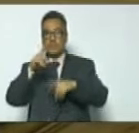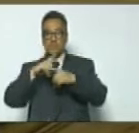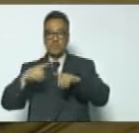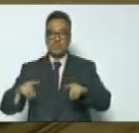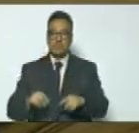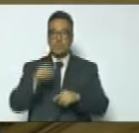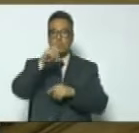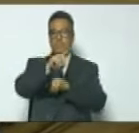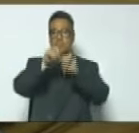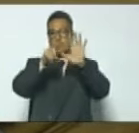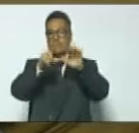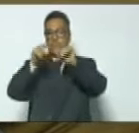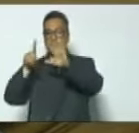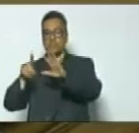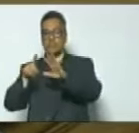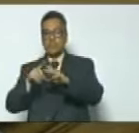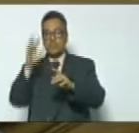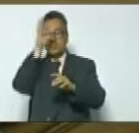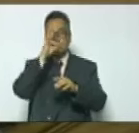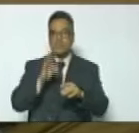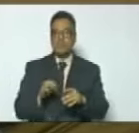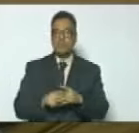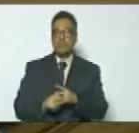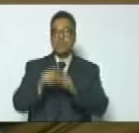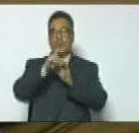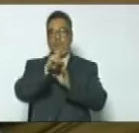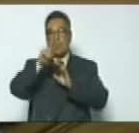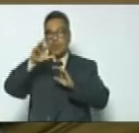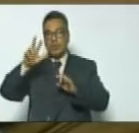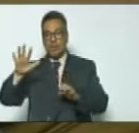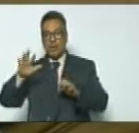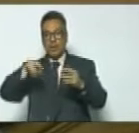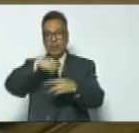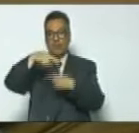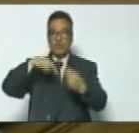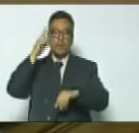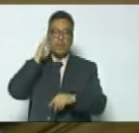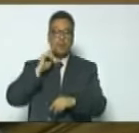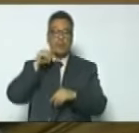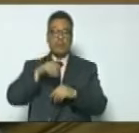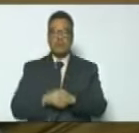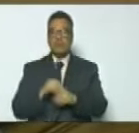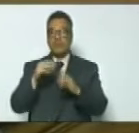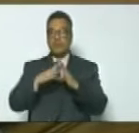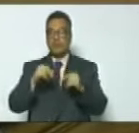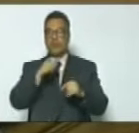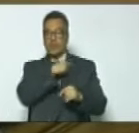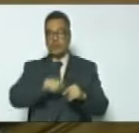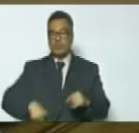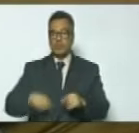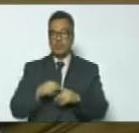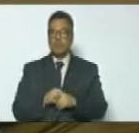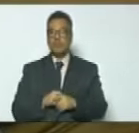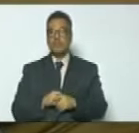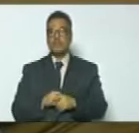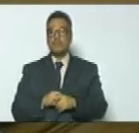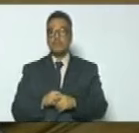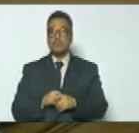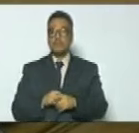independencia, 165 de la Federación y 25 de la Revolución Bolivariana. Es todo, ciudadano presidente.